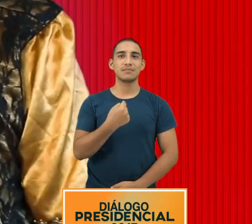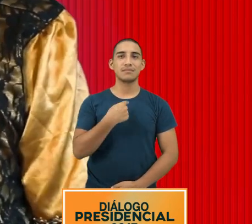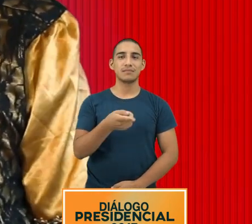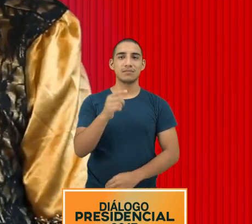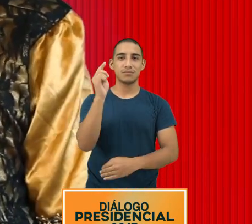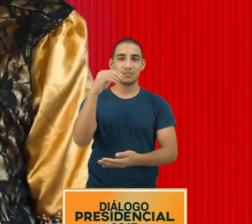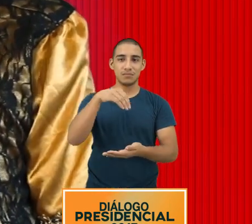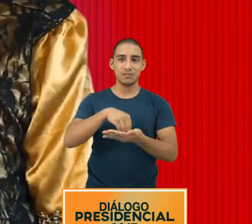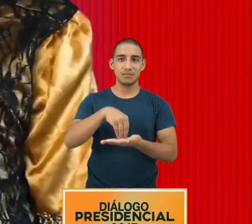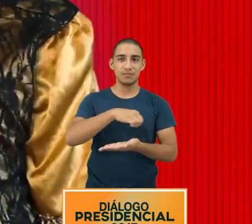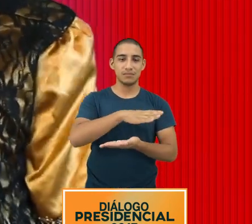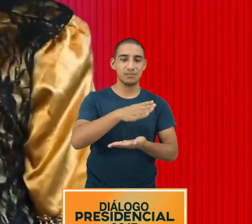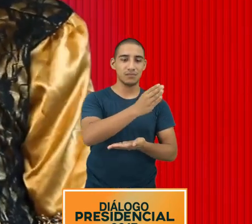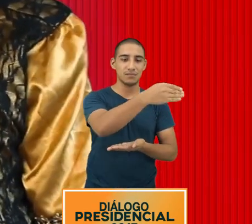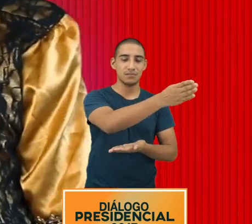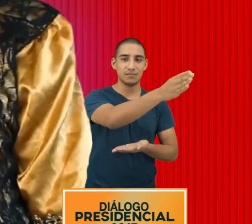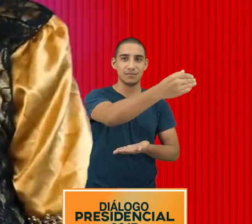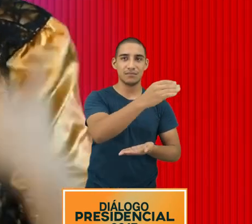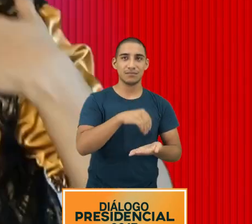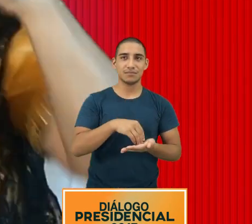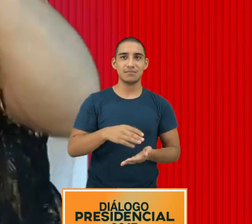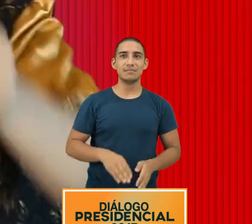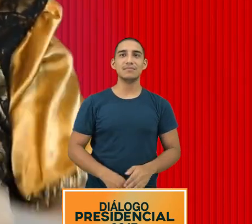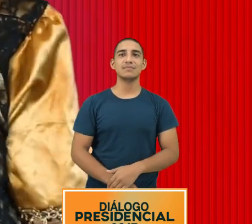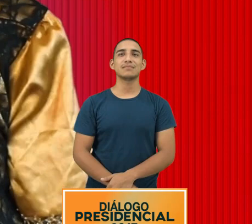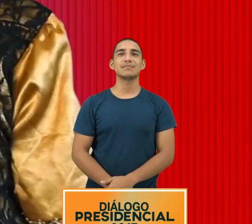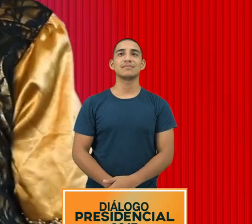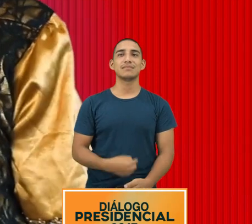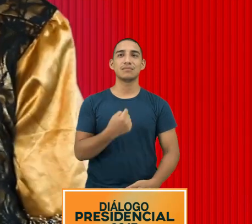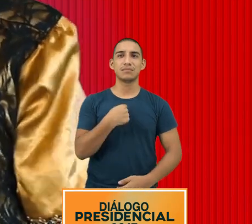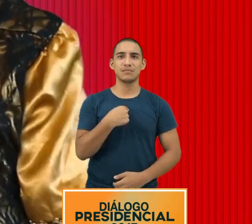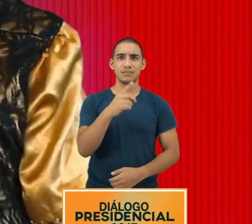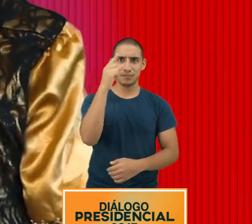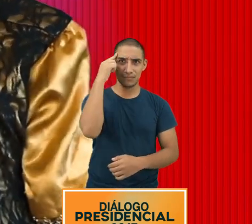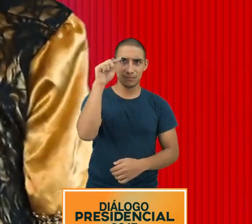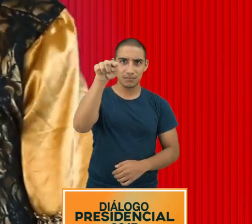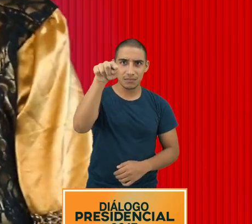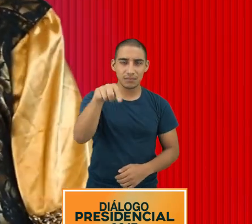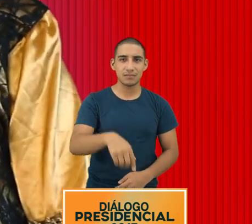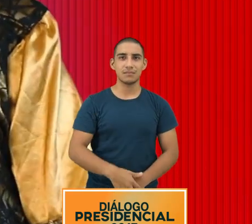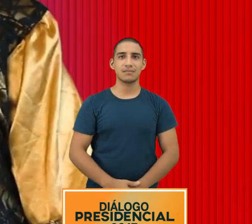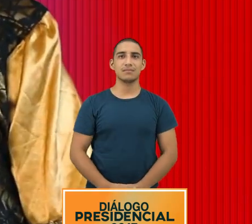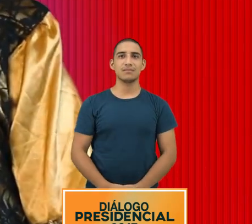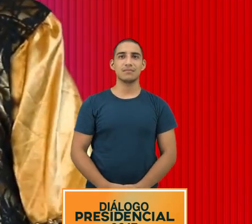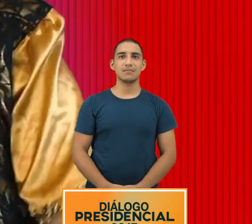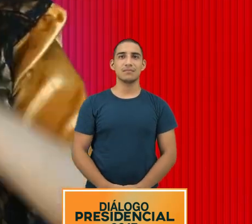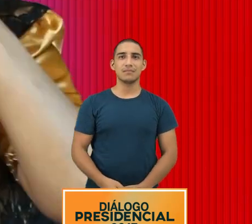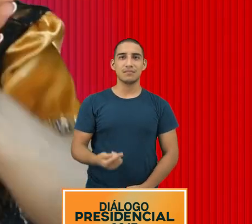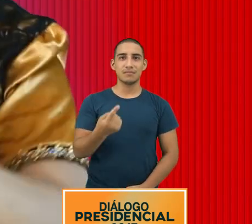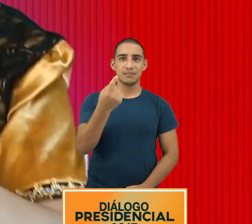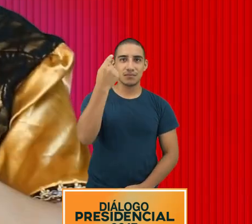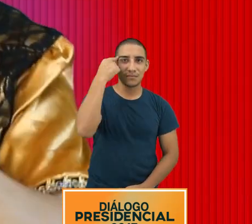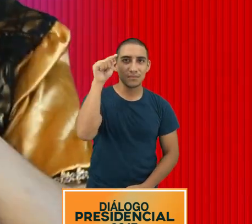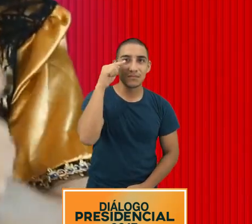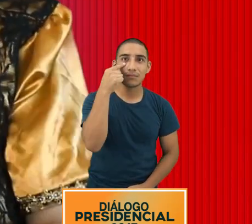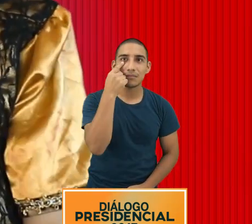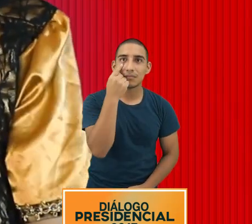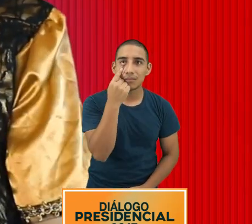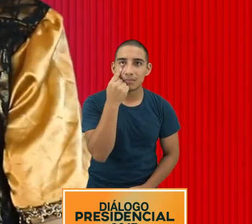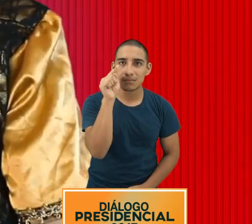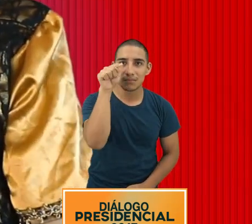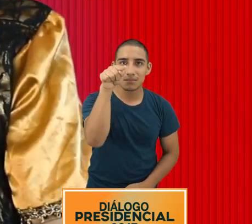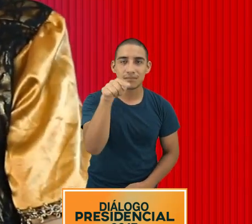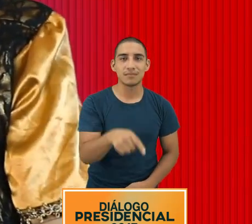recorrido mi país por más de 20 años yo conozco tu problema sé lo que tú necesitas yo he visto cómo te han